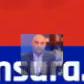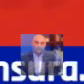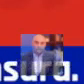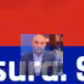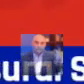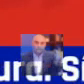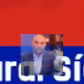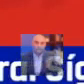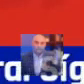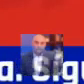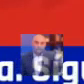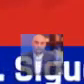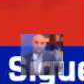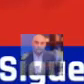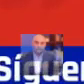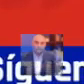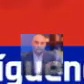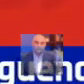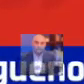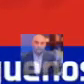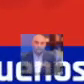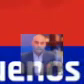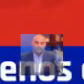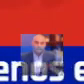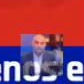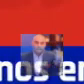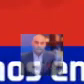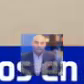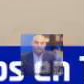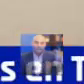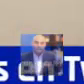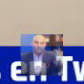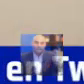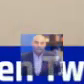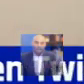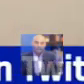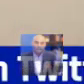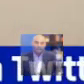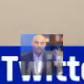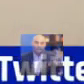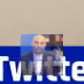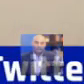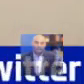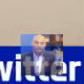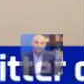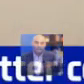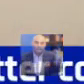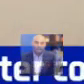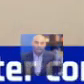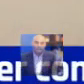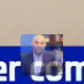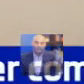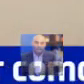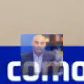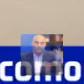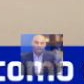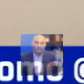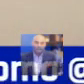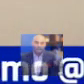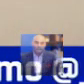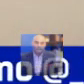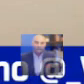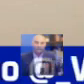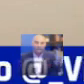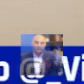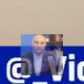que hay... Maestro Ricardo Sevilla. Sí, dime. Perdóname que te interrumpa,